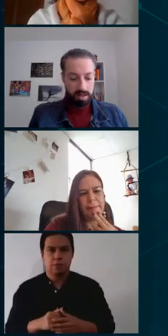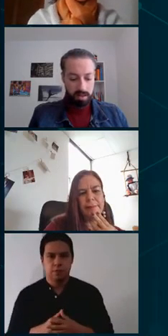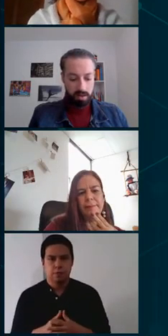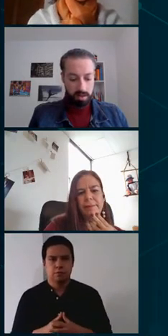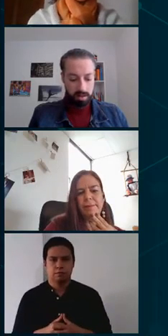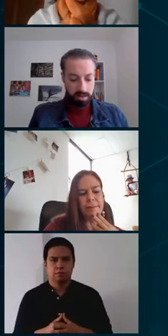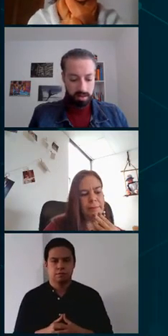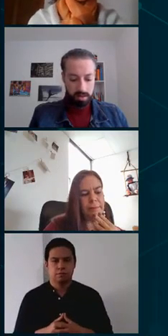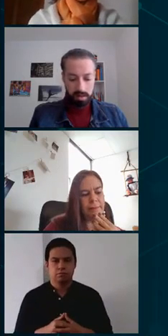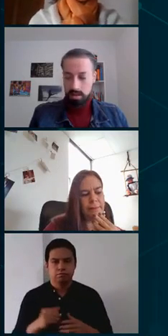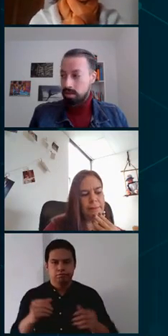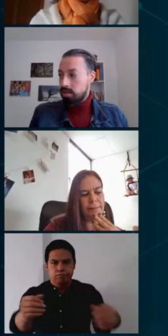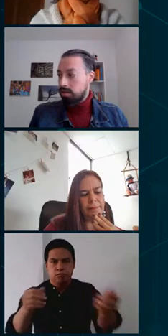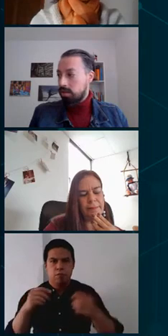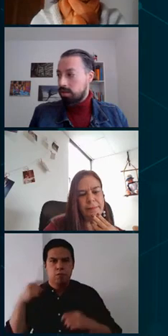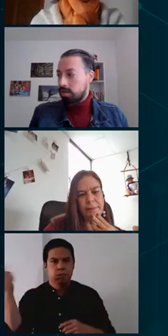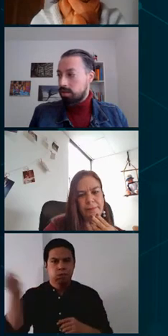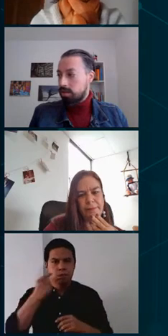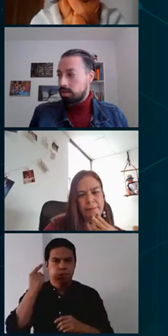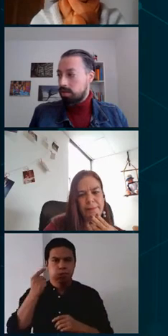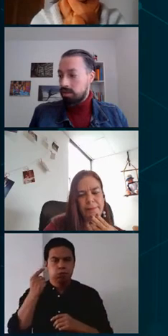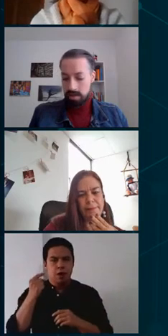las recomendaciones.